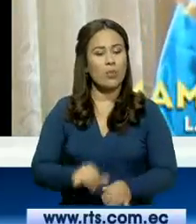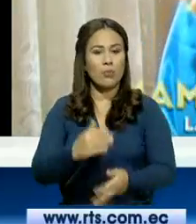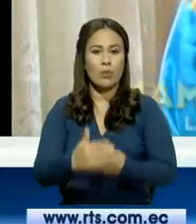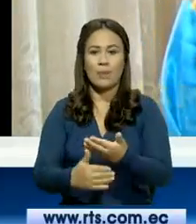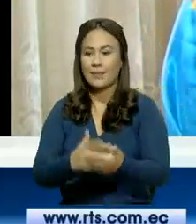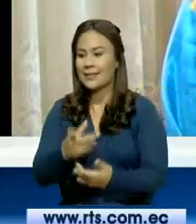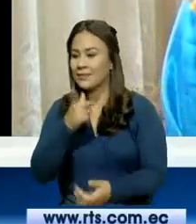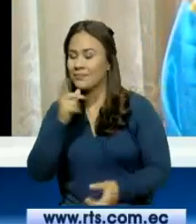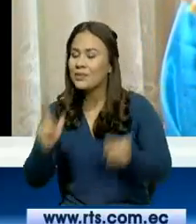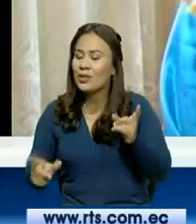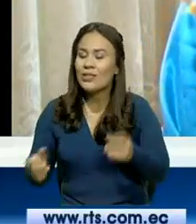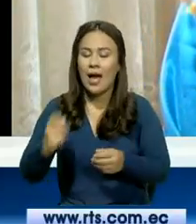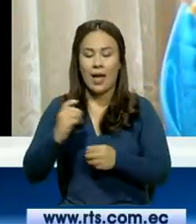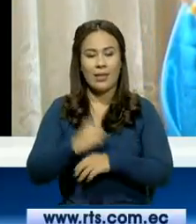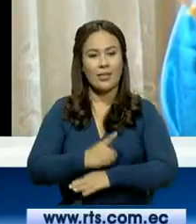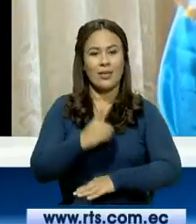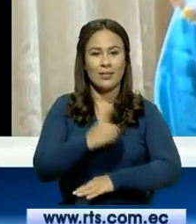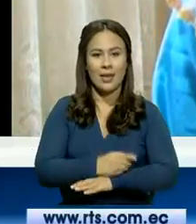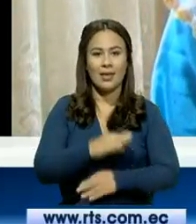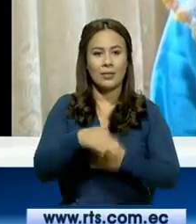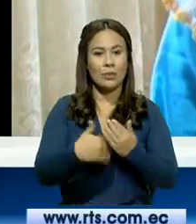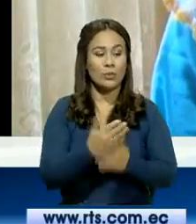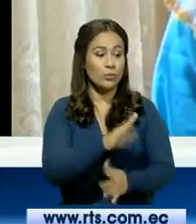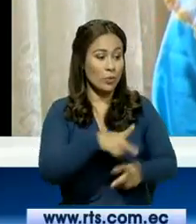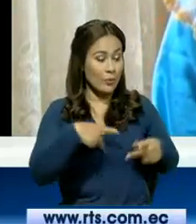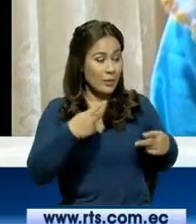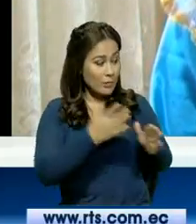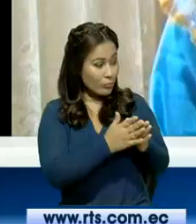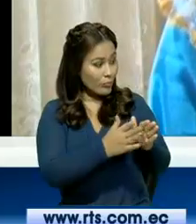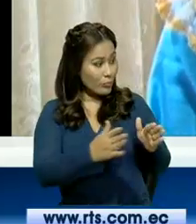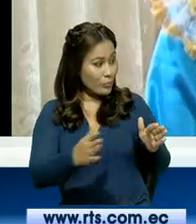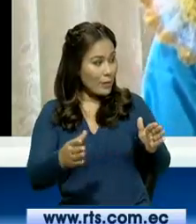ganándolo día a día durante toda nuestra vida y